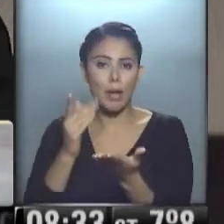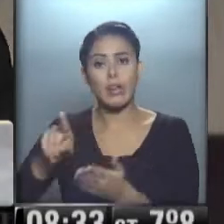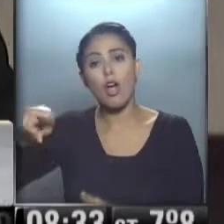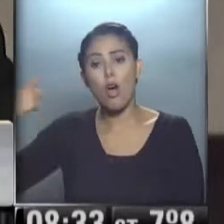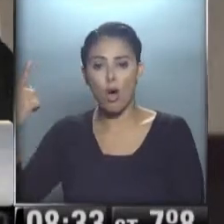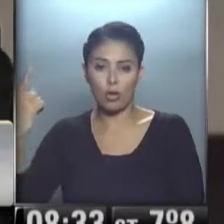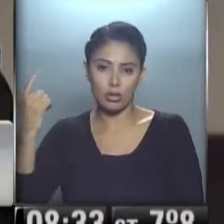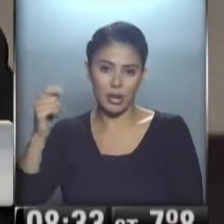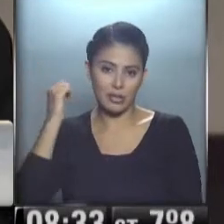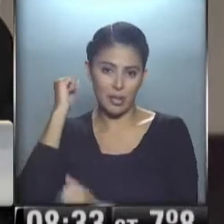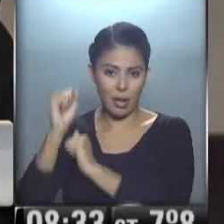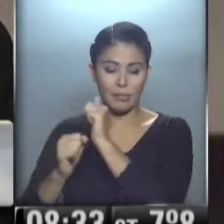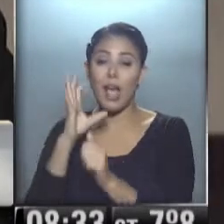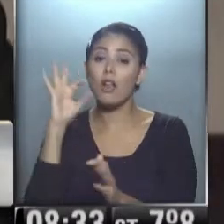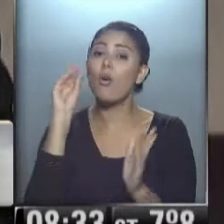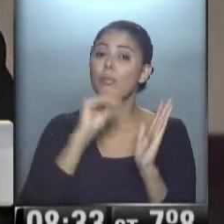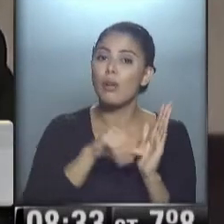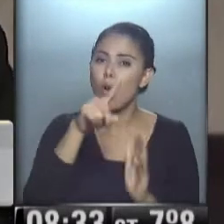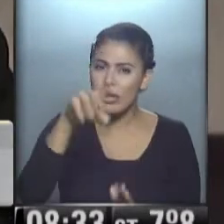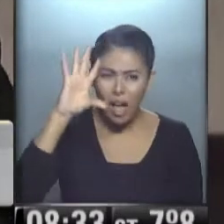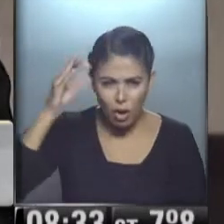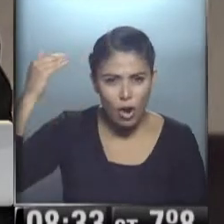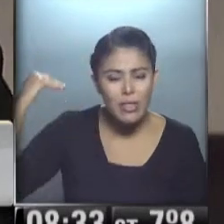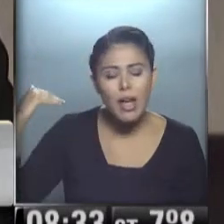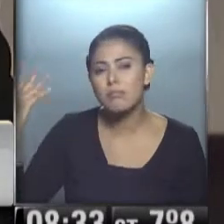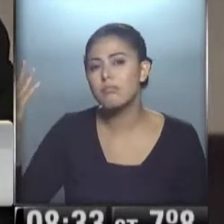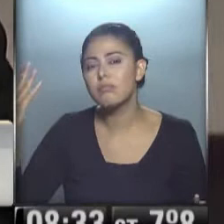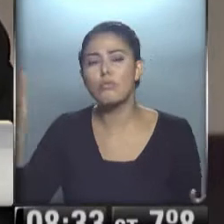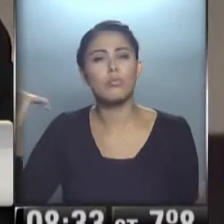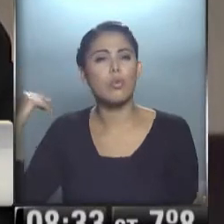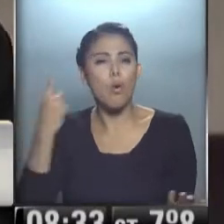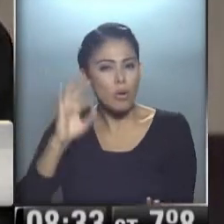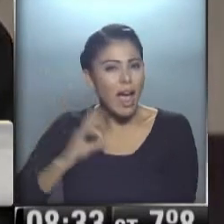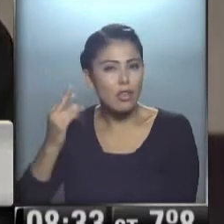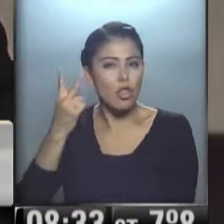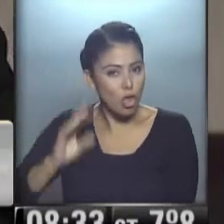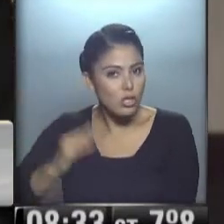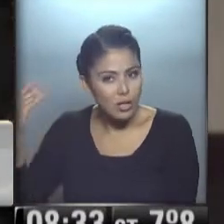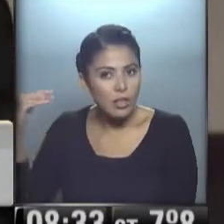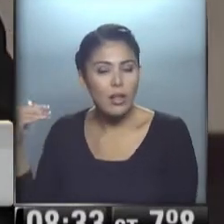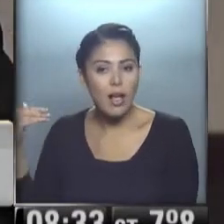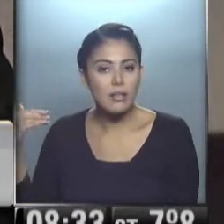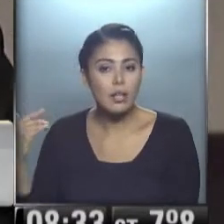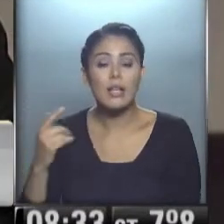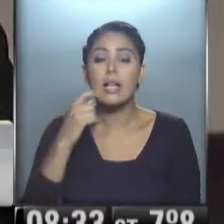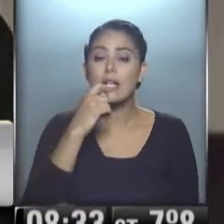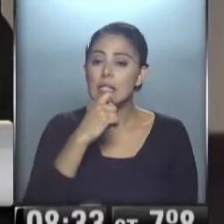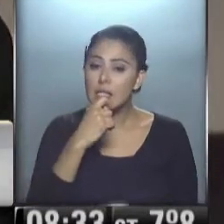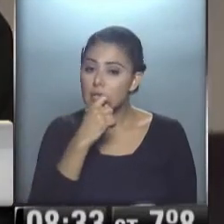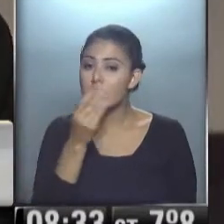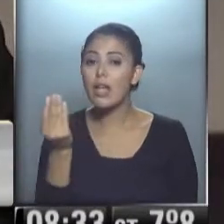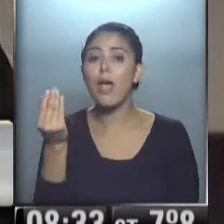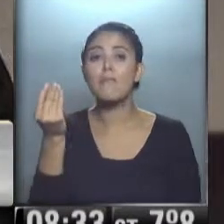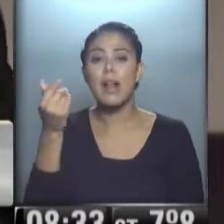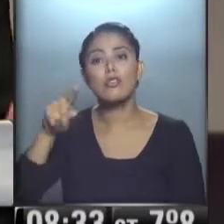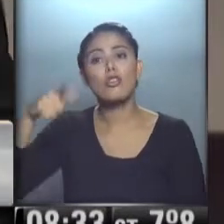competencia y un dato adicional ustedes se acuerdan hace cuanto un año dos años atrás cada vez que había un aumento de precios de